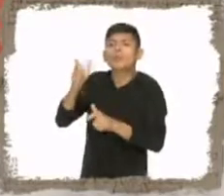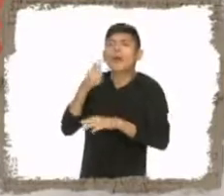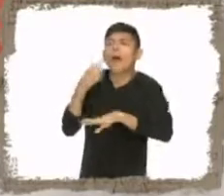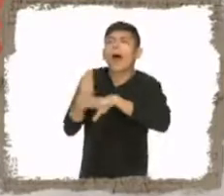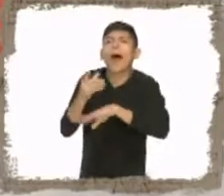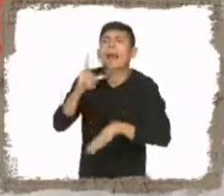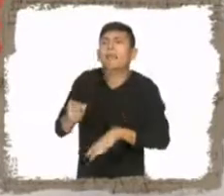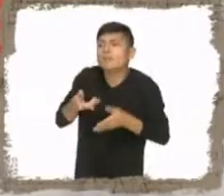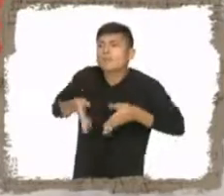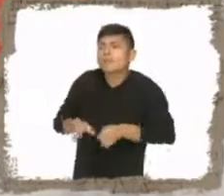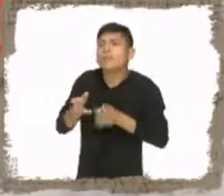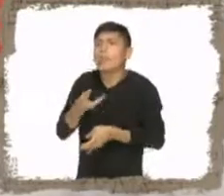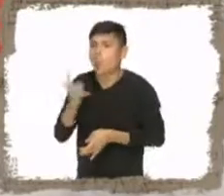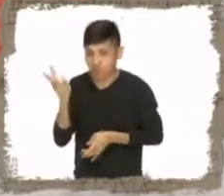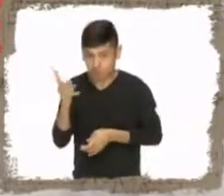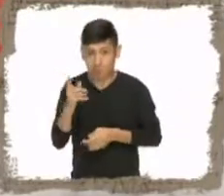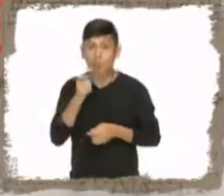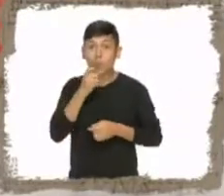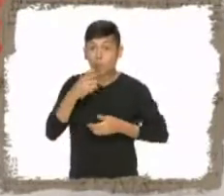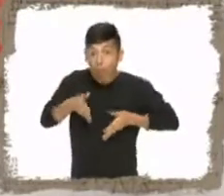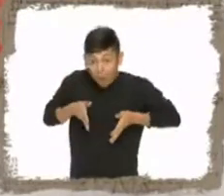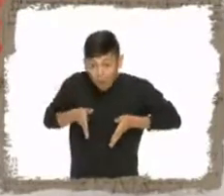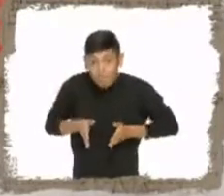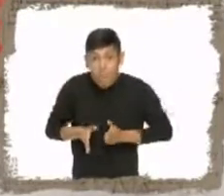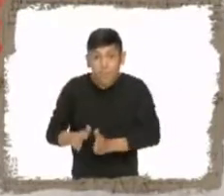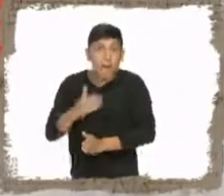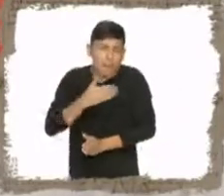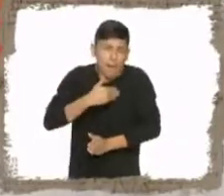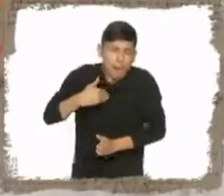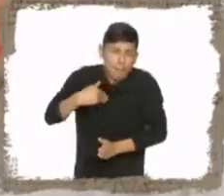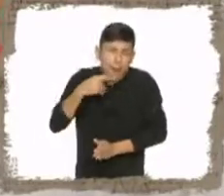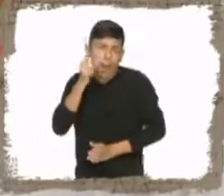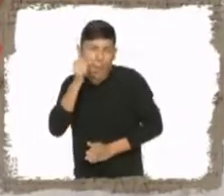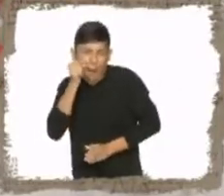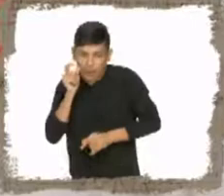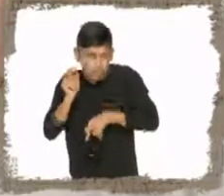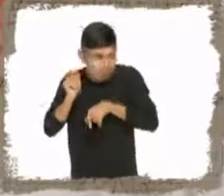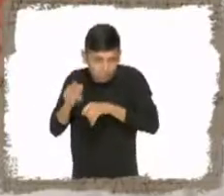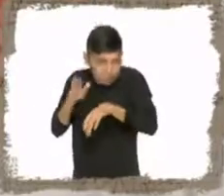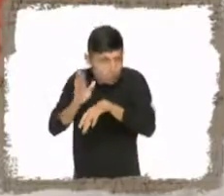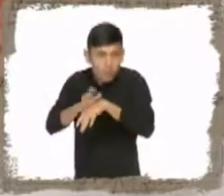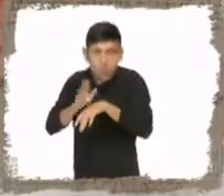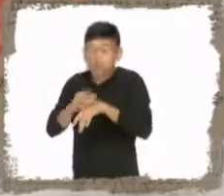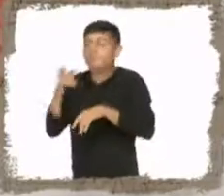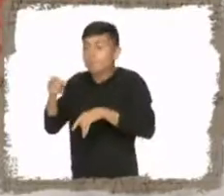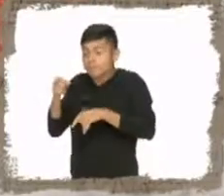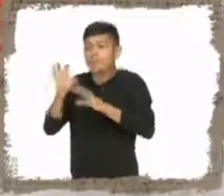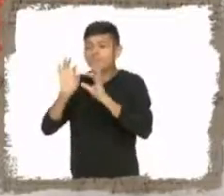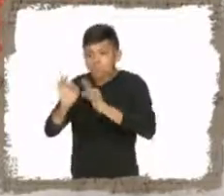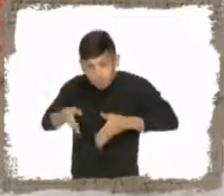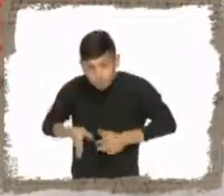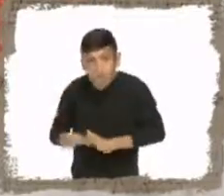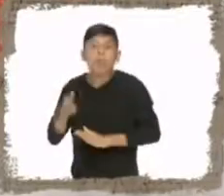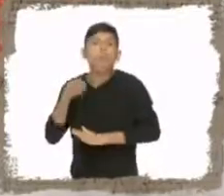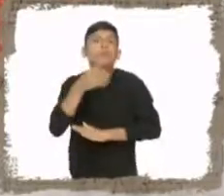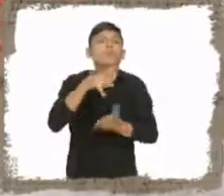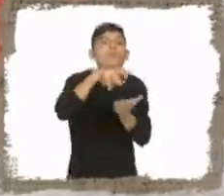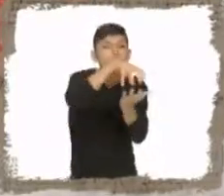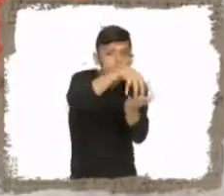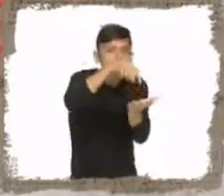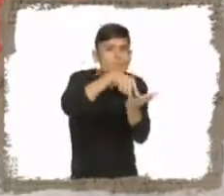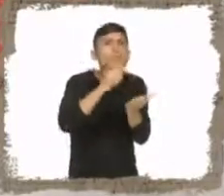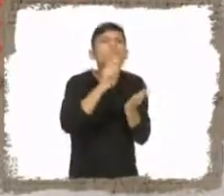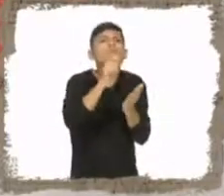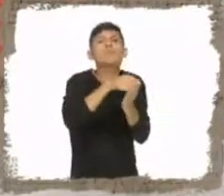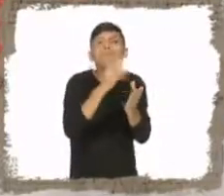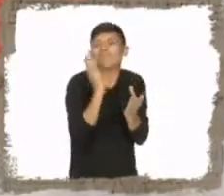y argentinas nacen. Por eso, al nacer una persona, la mamá, papá o responsable tiene que ir al registro civil de su